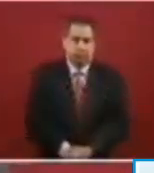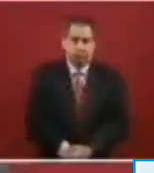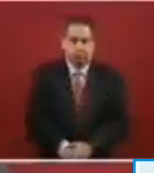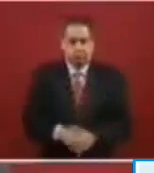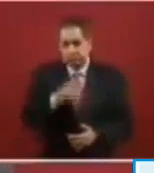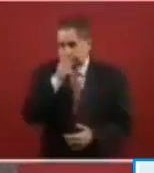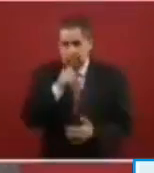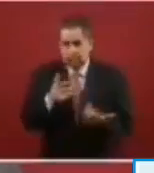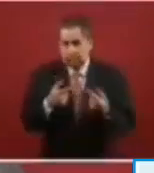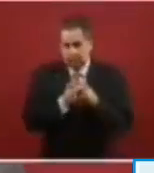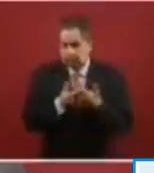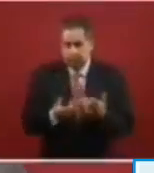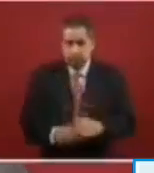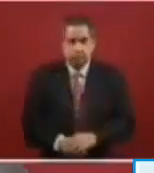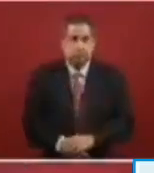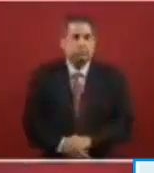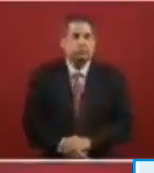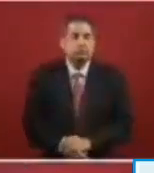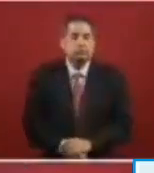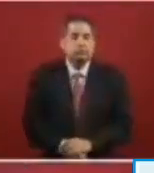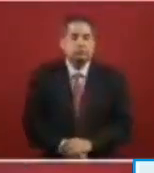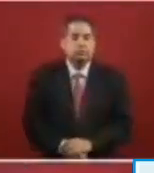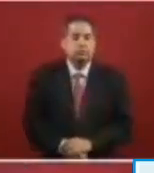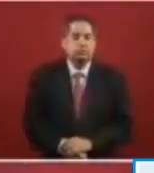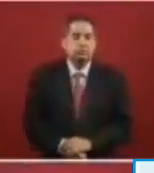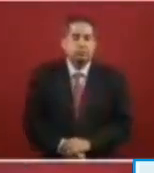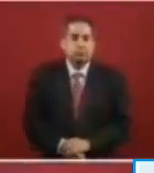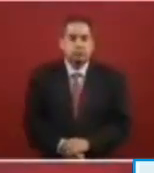No es posible.